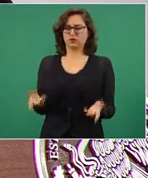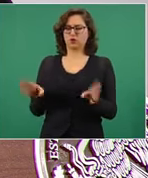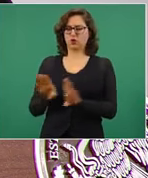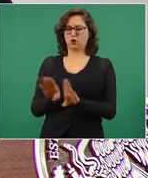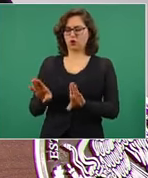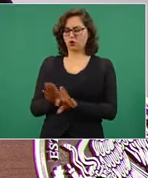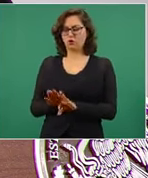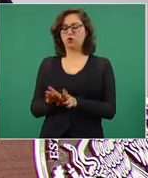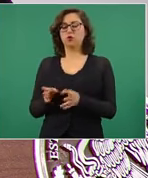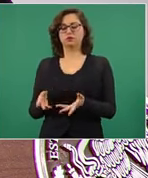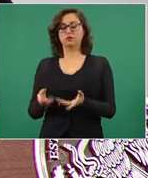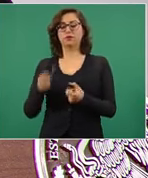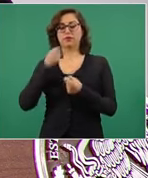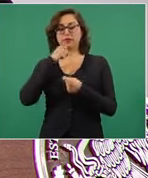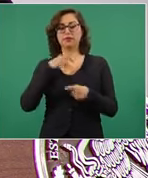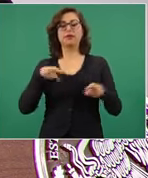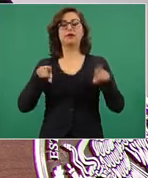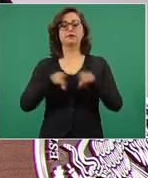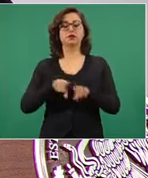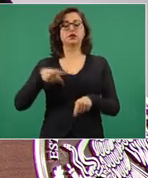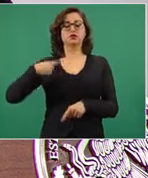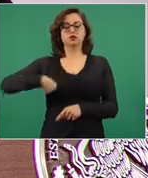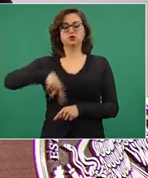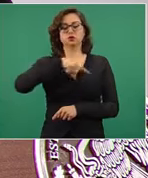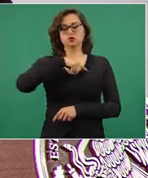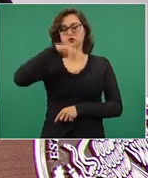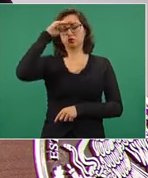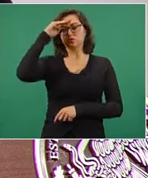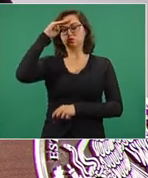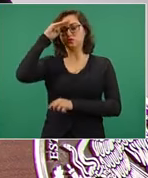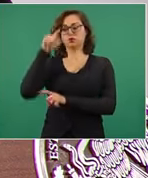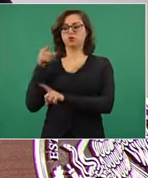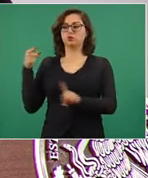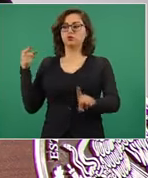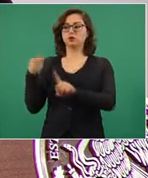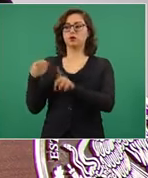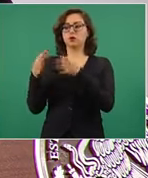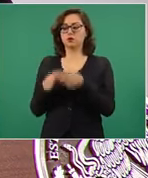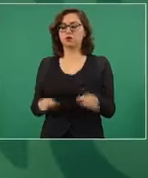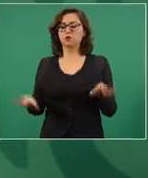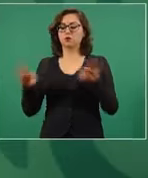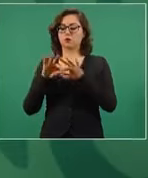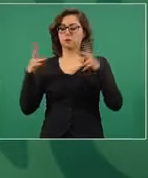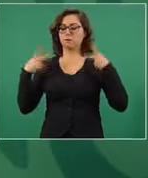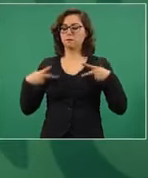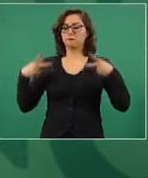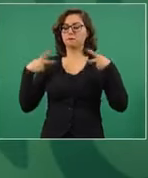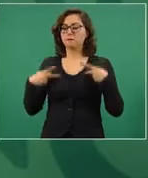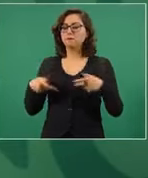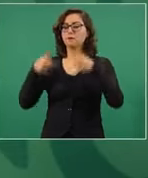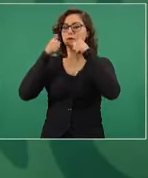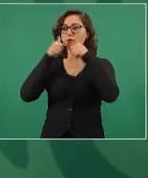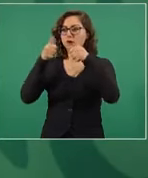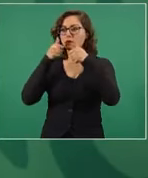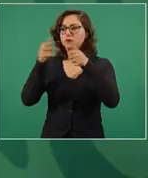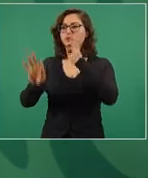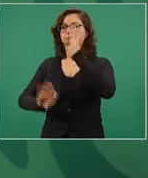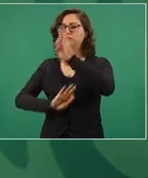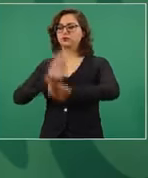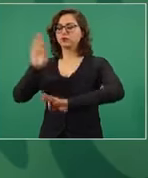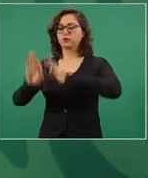enfoque que nosotros tenemos actualmente tiene que ver con la labor social. Nosotros, como gobierno